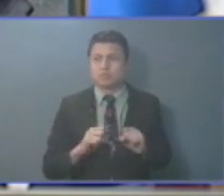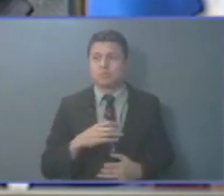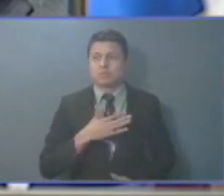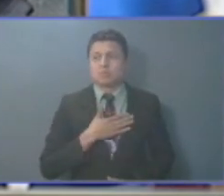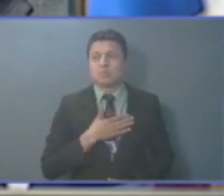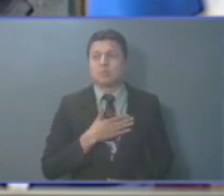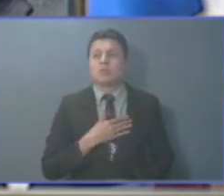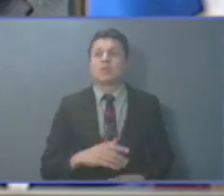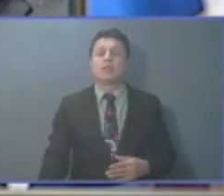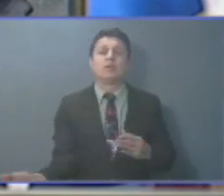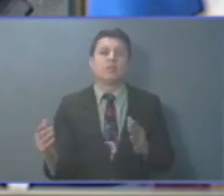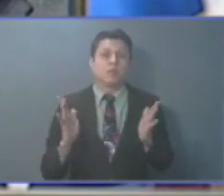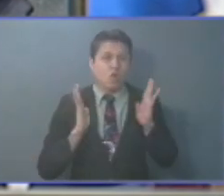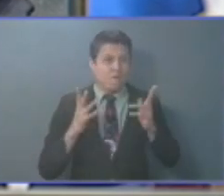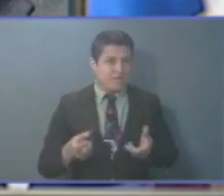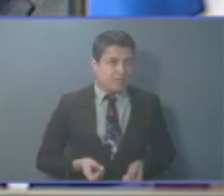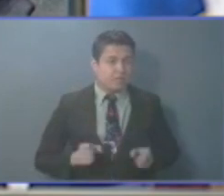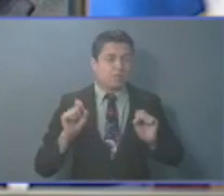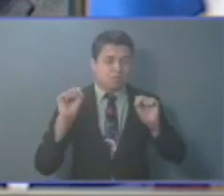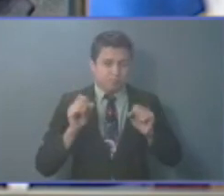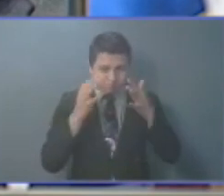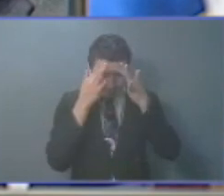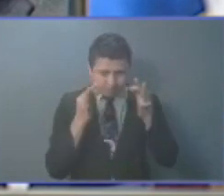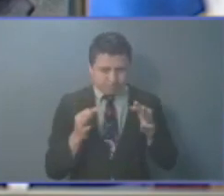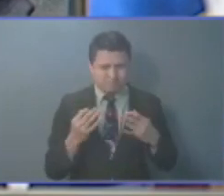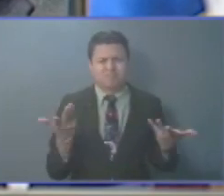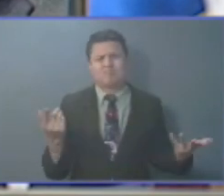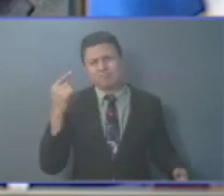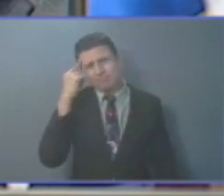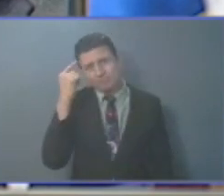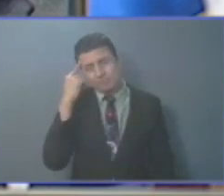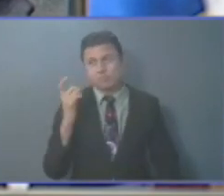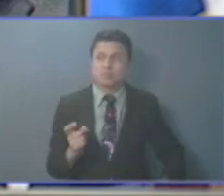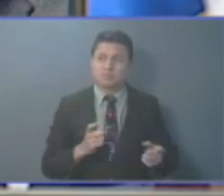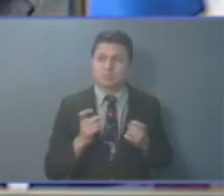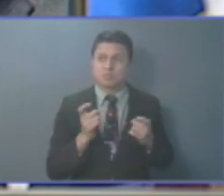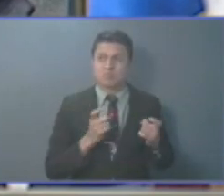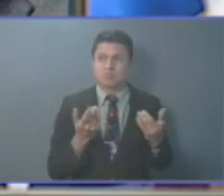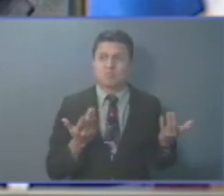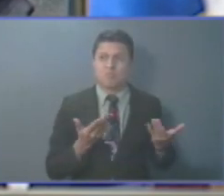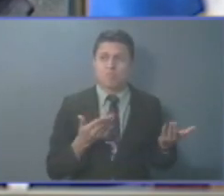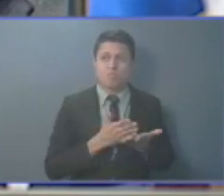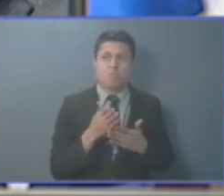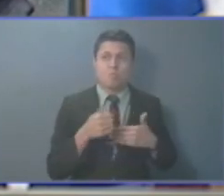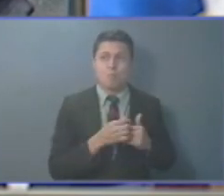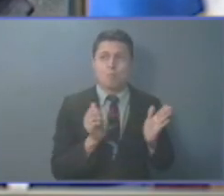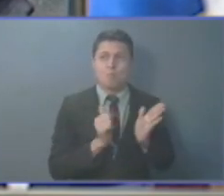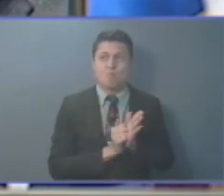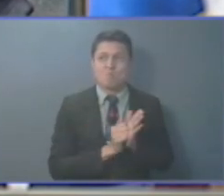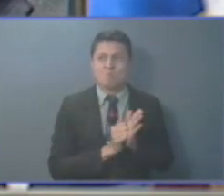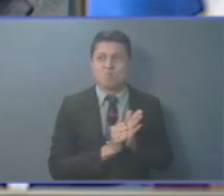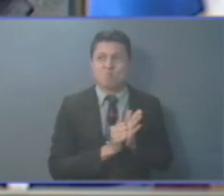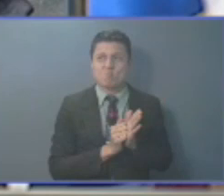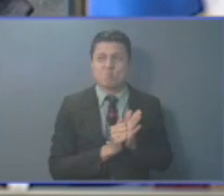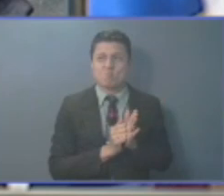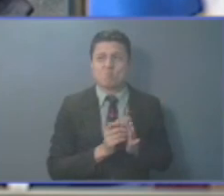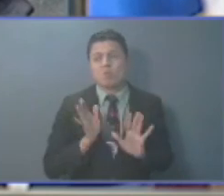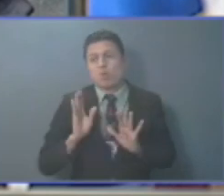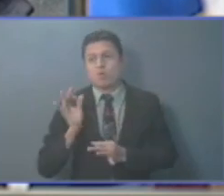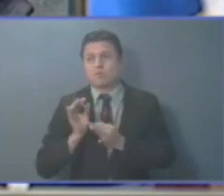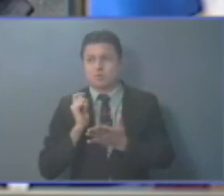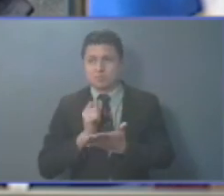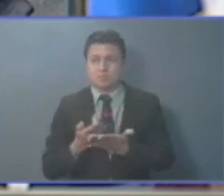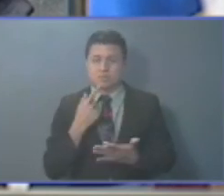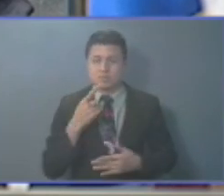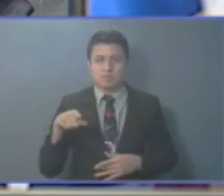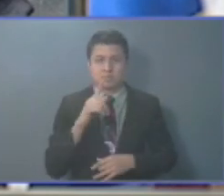tomar el órgano ejecutivo. Sería absurdo pensar que el manejo de una pandemia se hará desde la Asamblea Legislativa o desde los tribunales, como ha